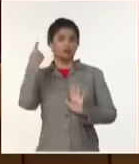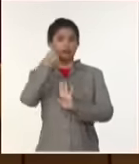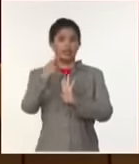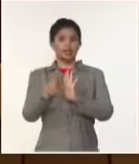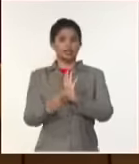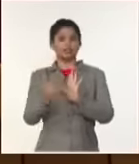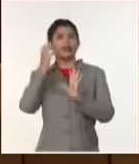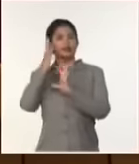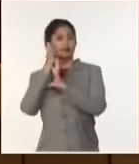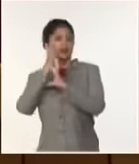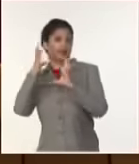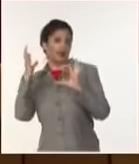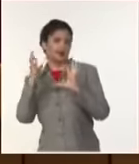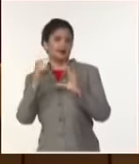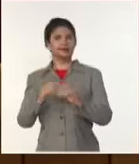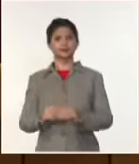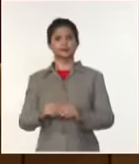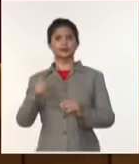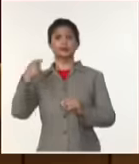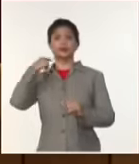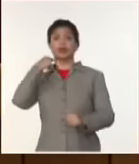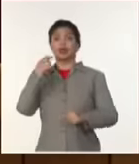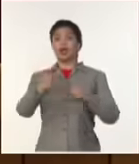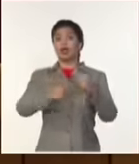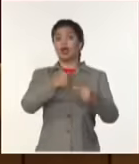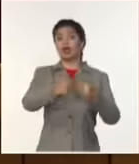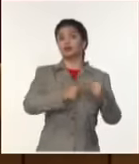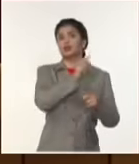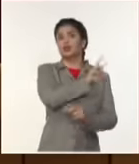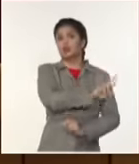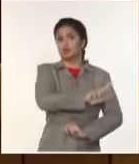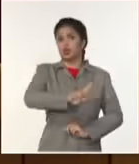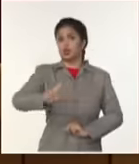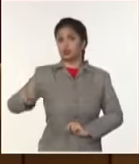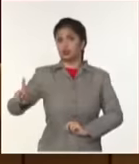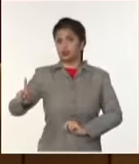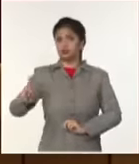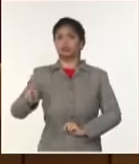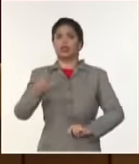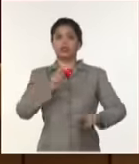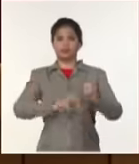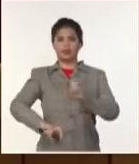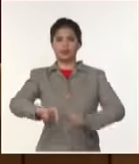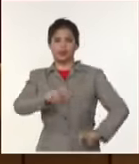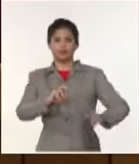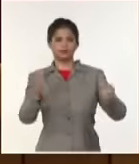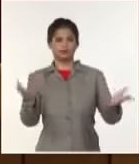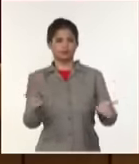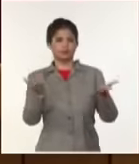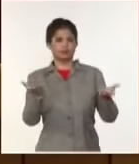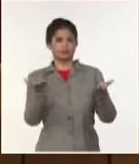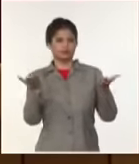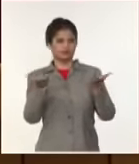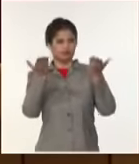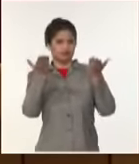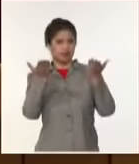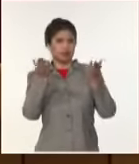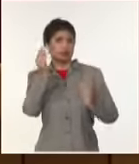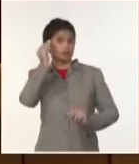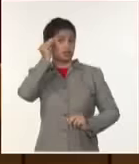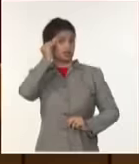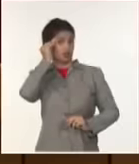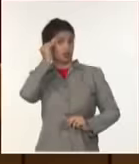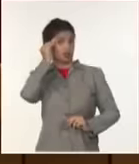una revolución defensora del saber y del pensamiento, puede seguir conduciéndonos a las múltiples